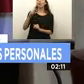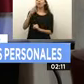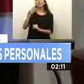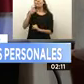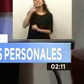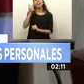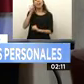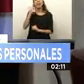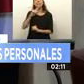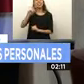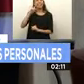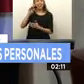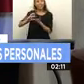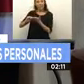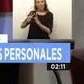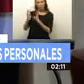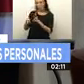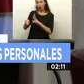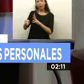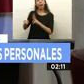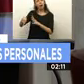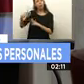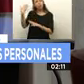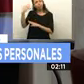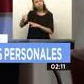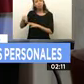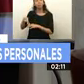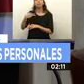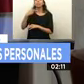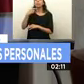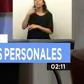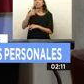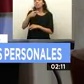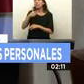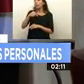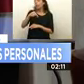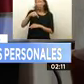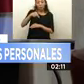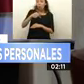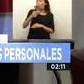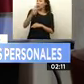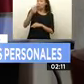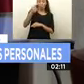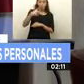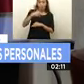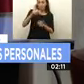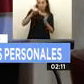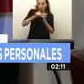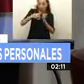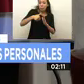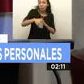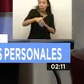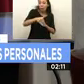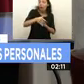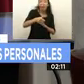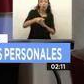agasti cuando hablaba que van a dejar un país infinitamente peor del que recibieron y